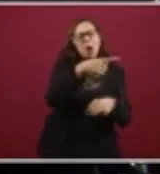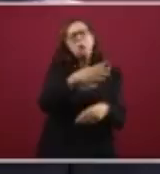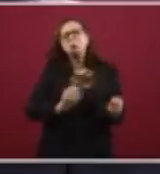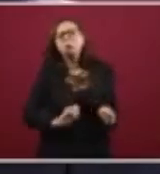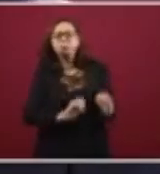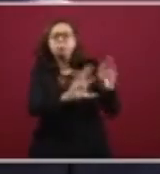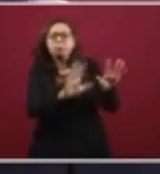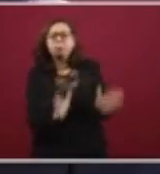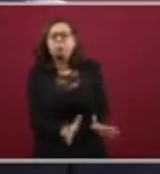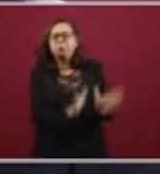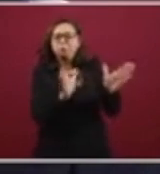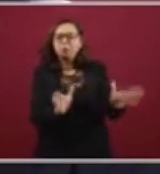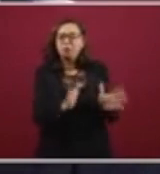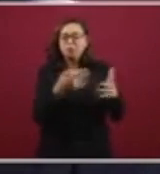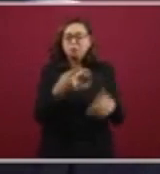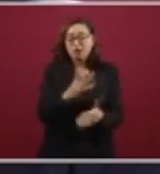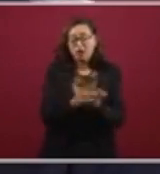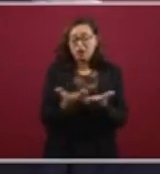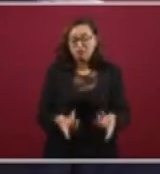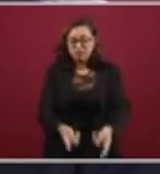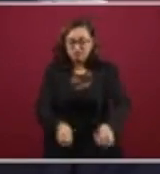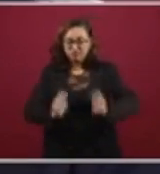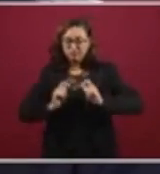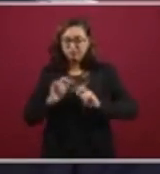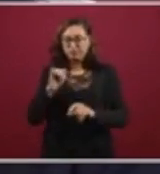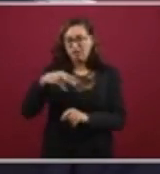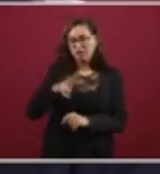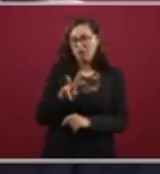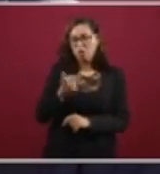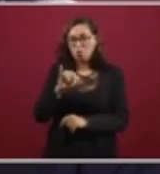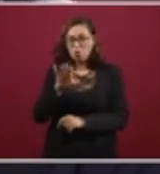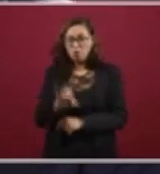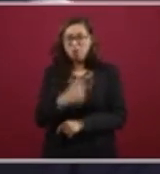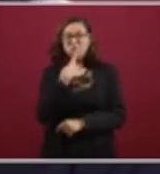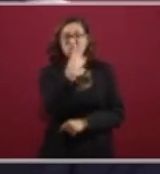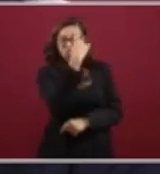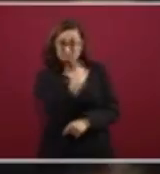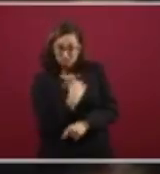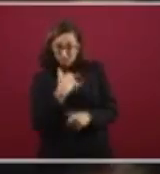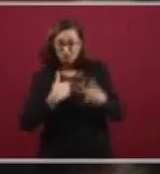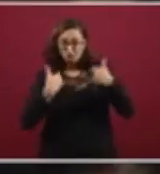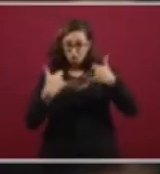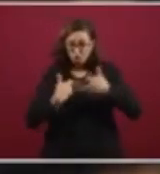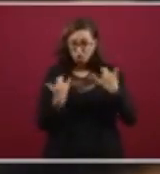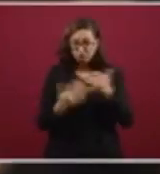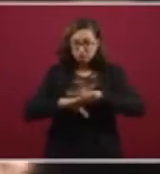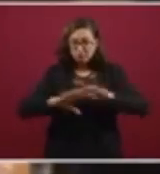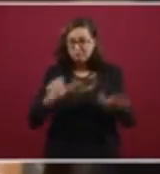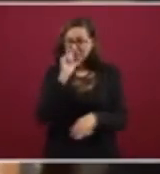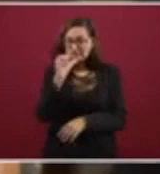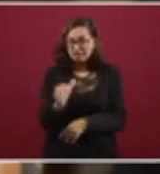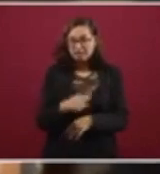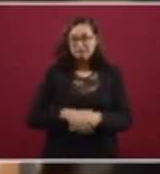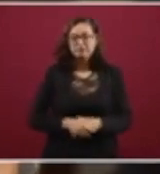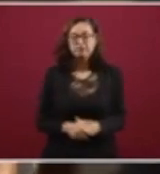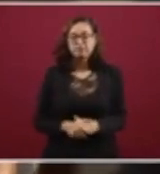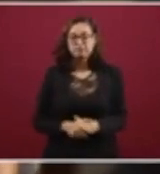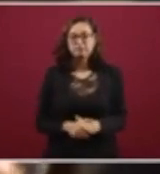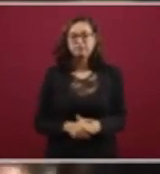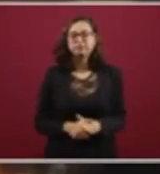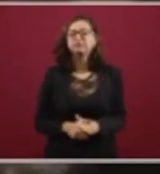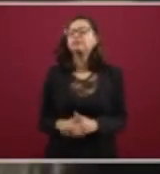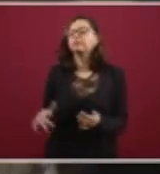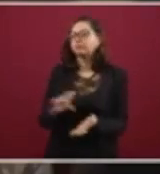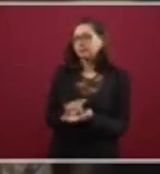INJUVE y estamos sacando a esta institución porque queremos que nunca vuelvan a juvenear a nadie en este país. Gracias. Gracias y muy